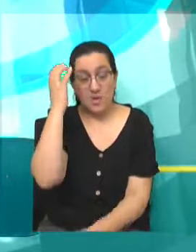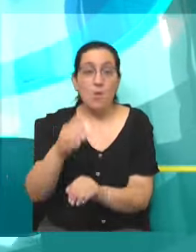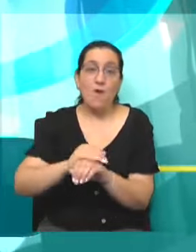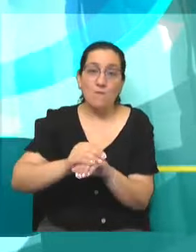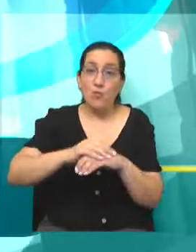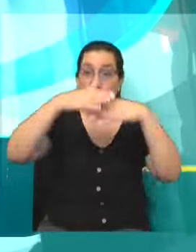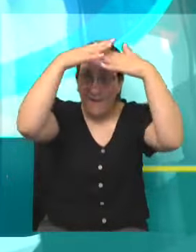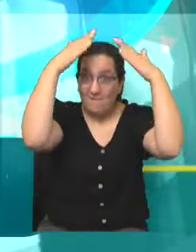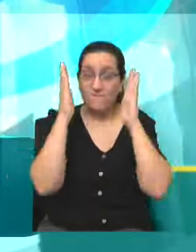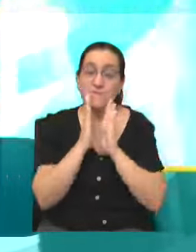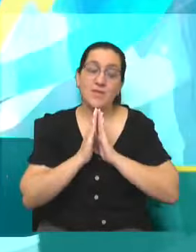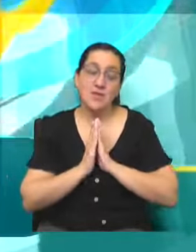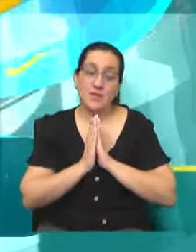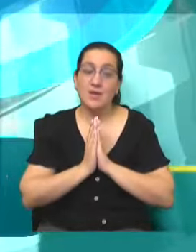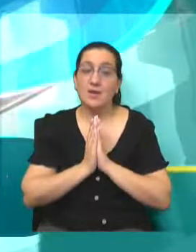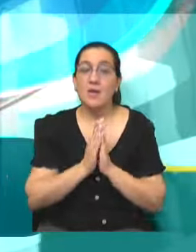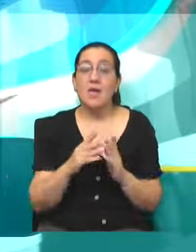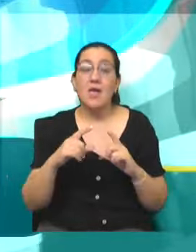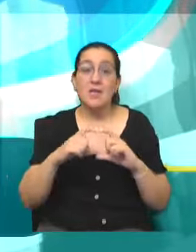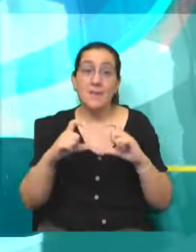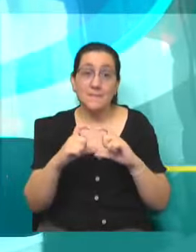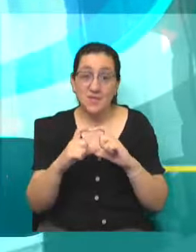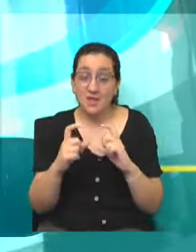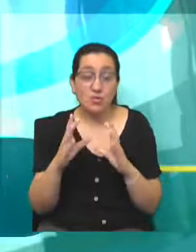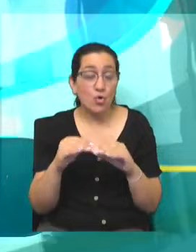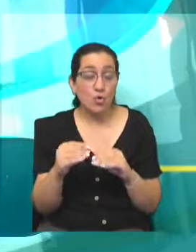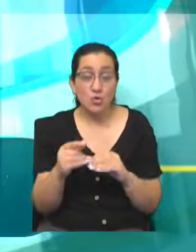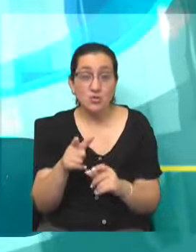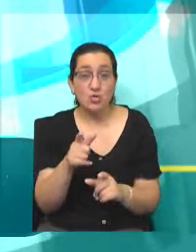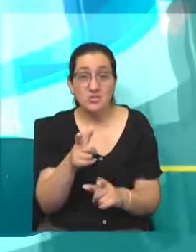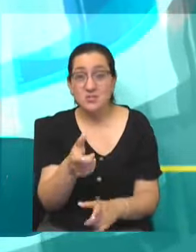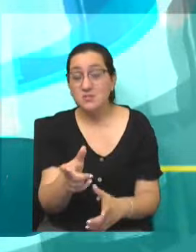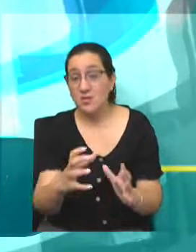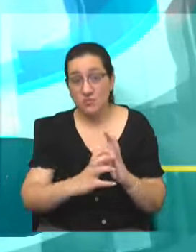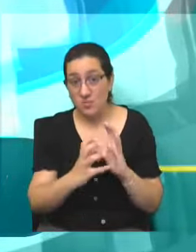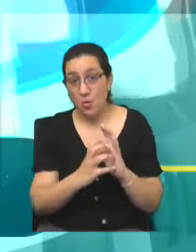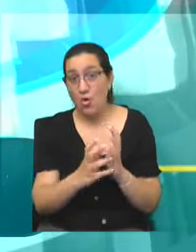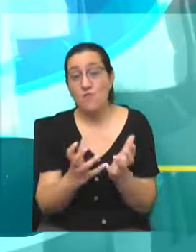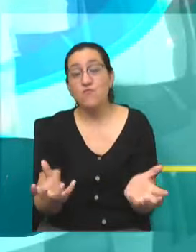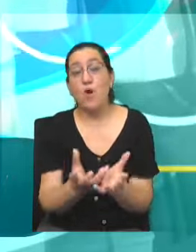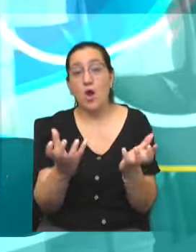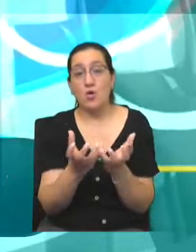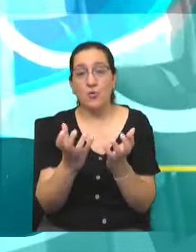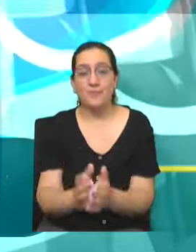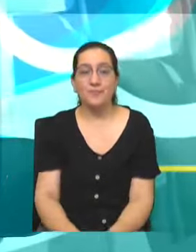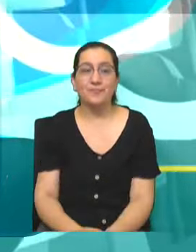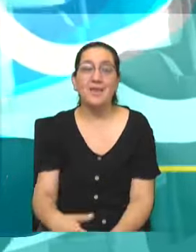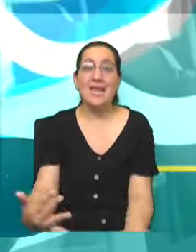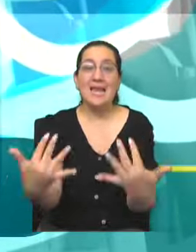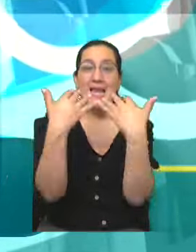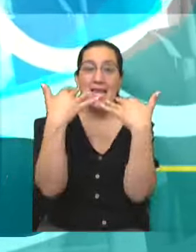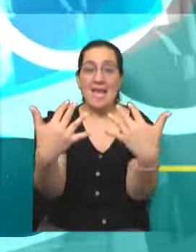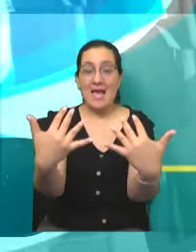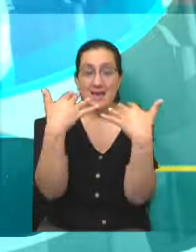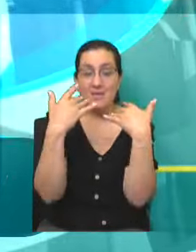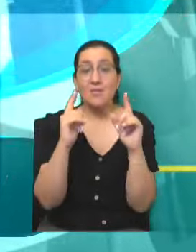virgen, de estampitas, todo eso es fuego. ¿Está? Todo eso es fuego. Bien. El aire también son